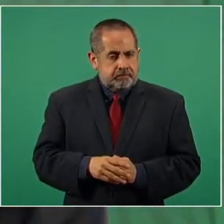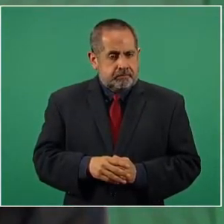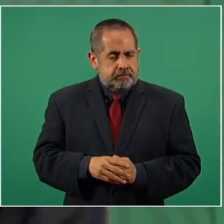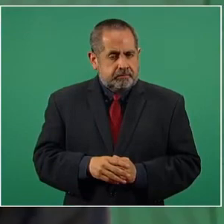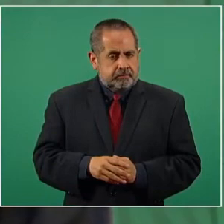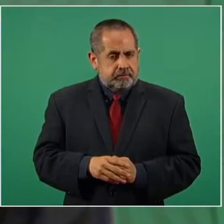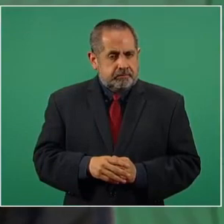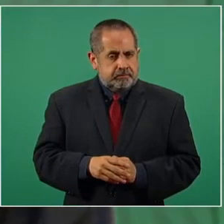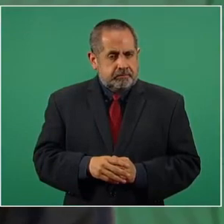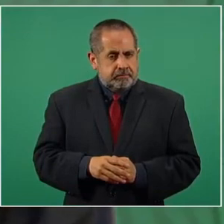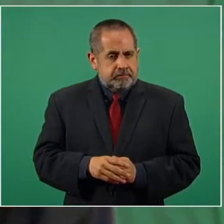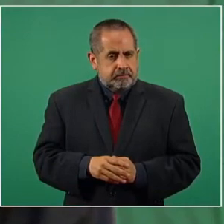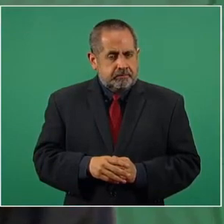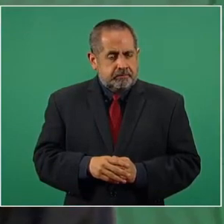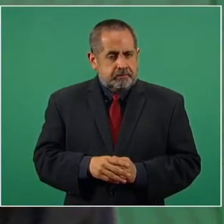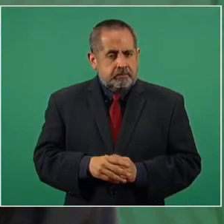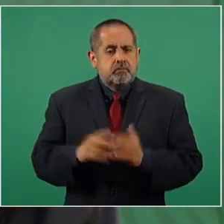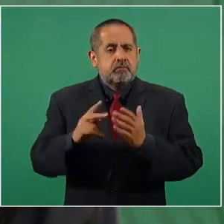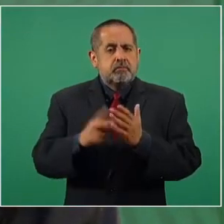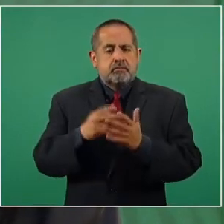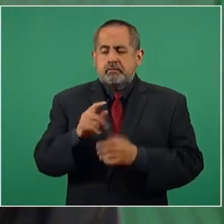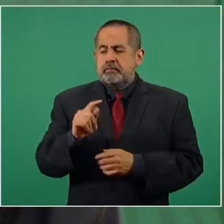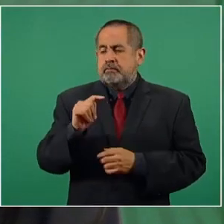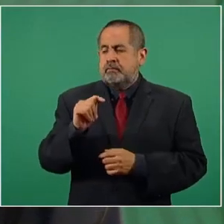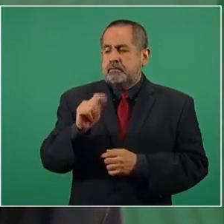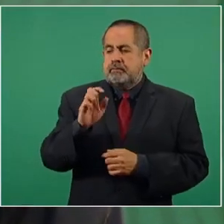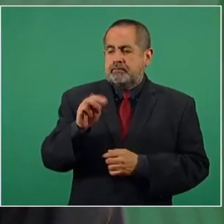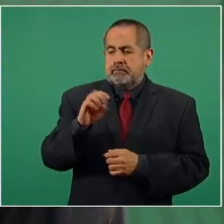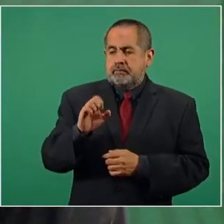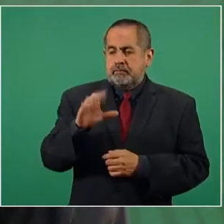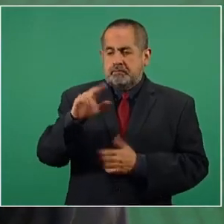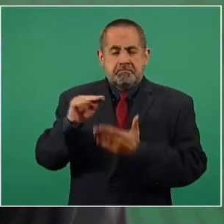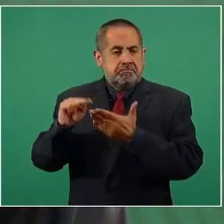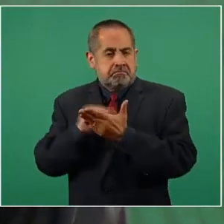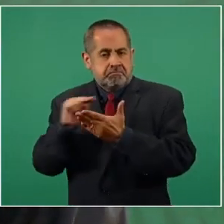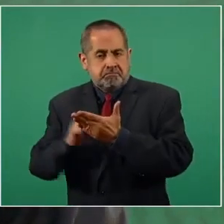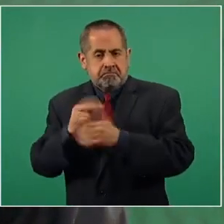volvió a suscribir el Tratado de Libre Comercio.